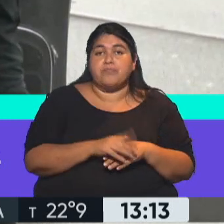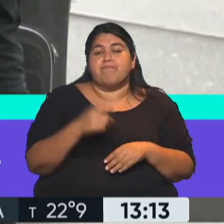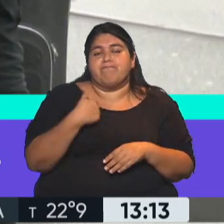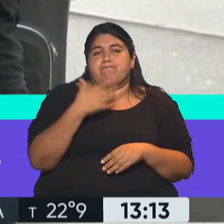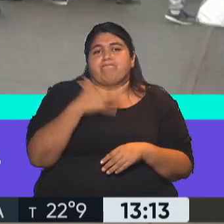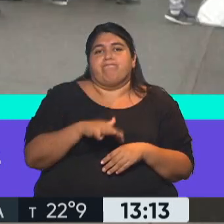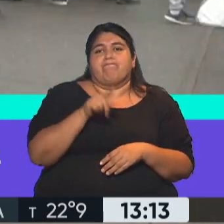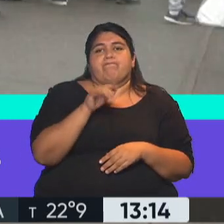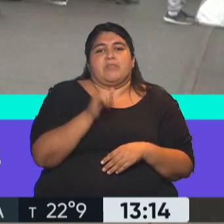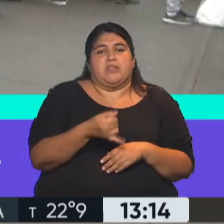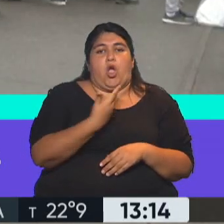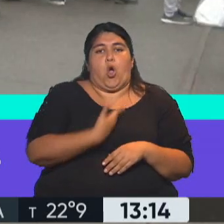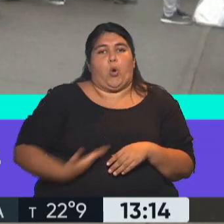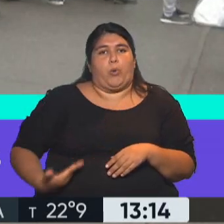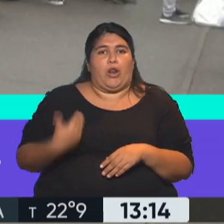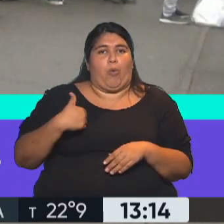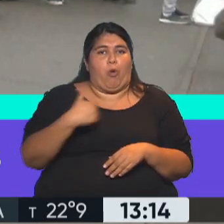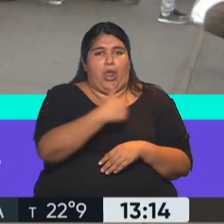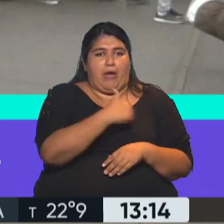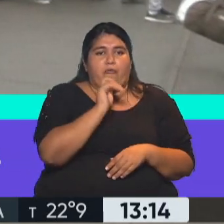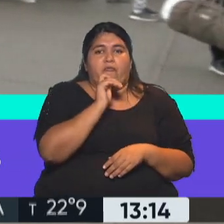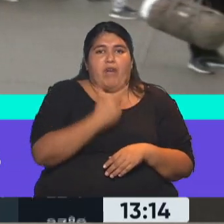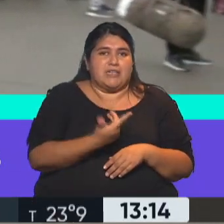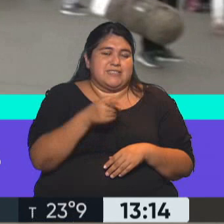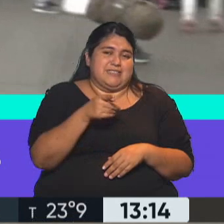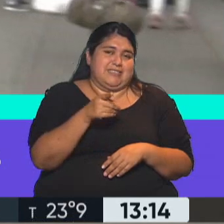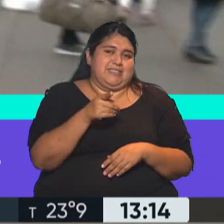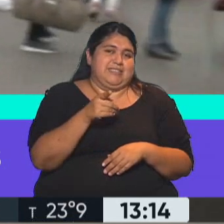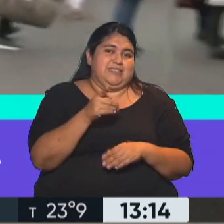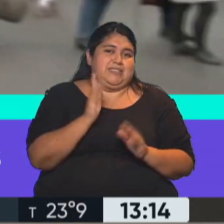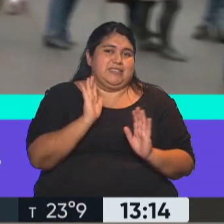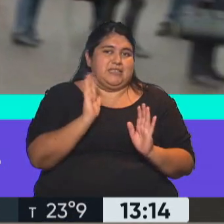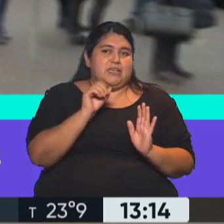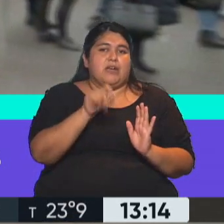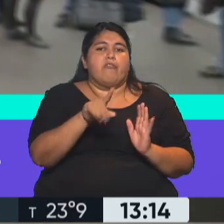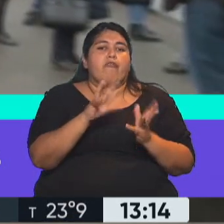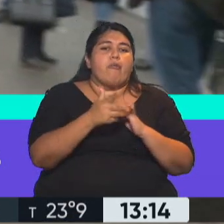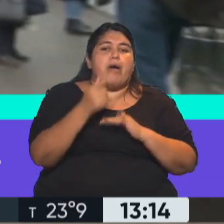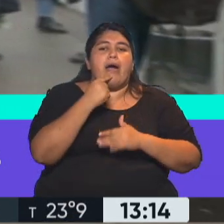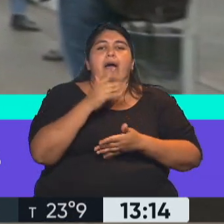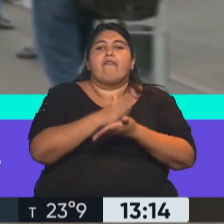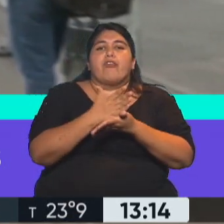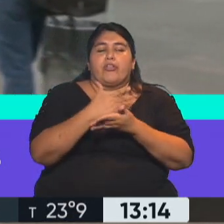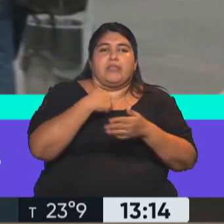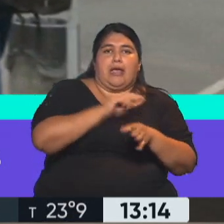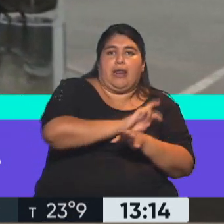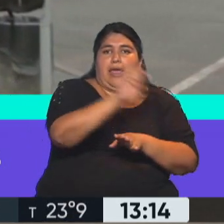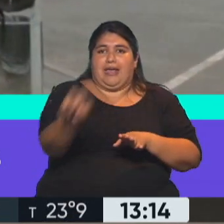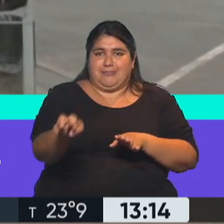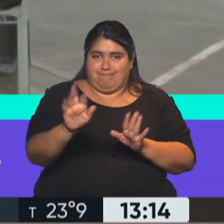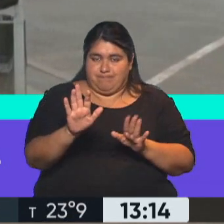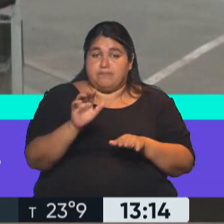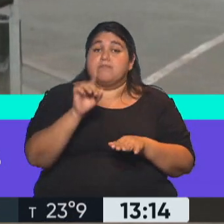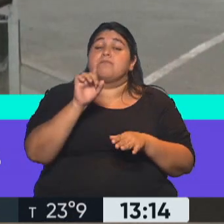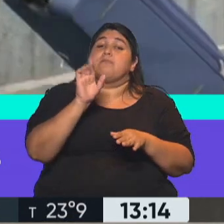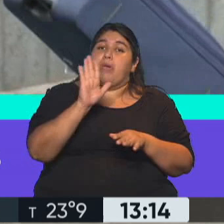entendido que el gobierno polaco está dando facilidades para los ucranianos que quieren cruzar la frontera. Si bien Polonia es parte de la Unión